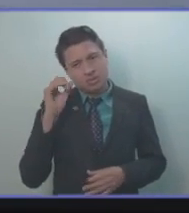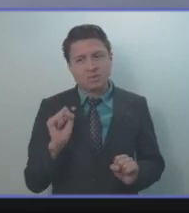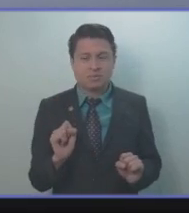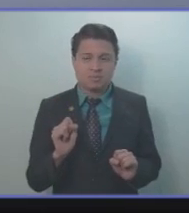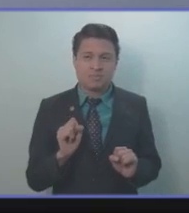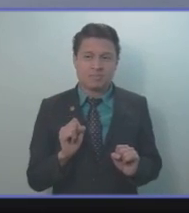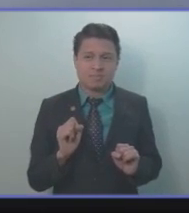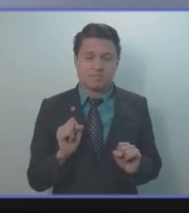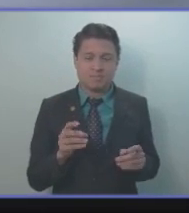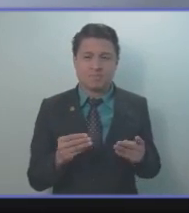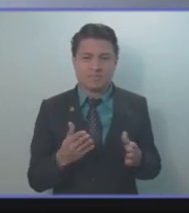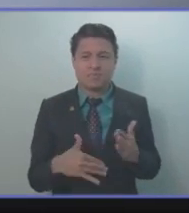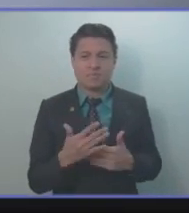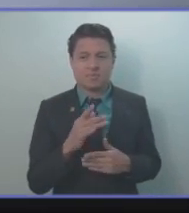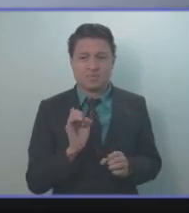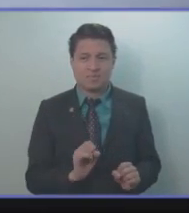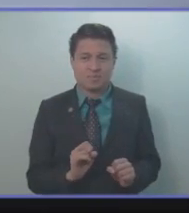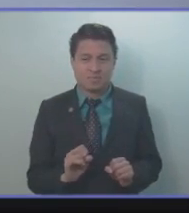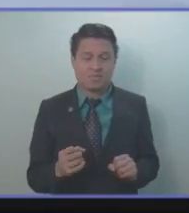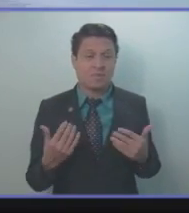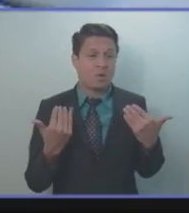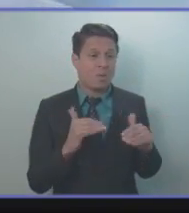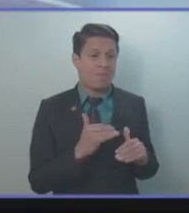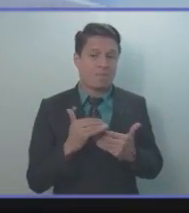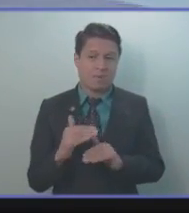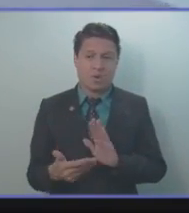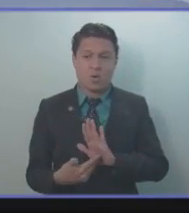preferente, que es preferible eliminar